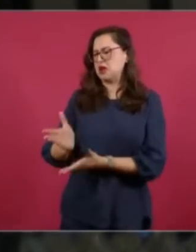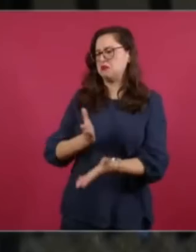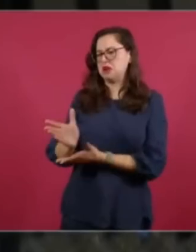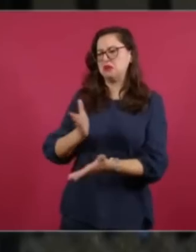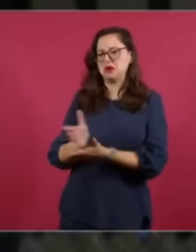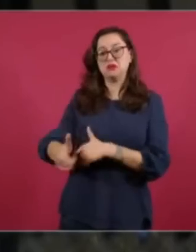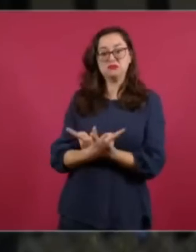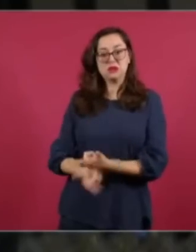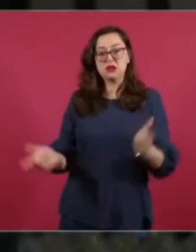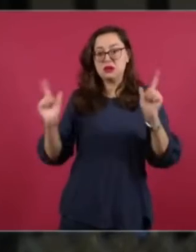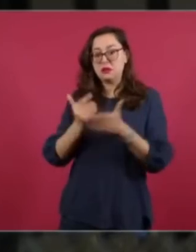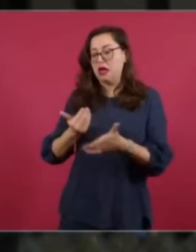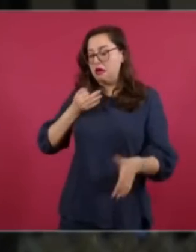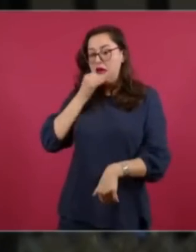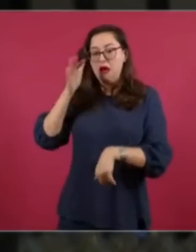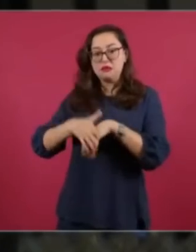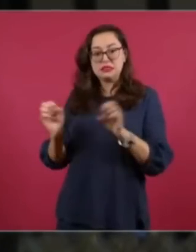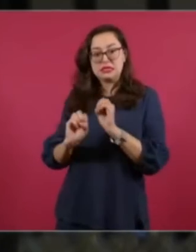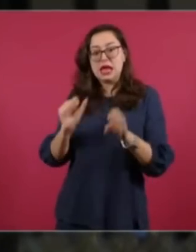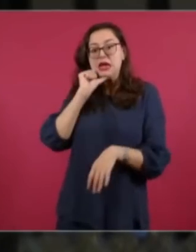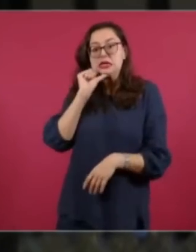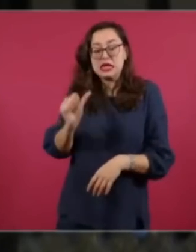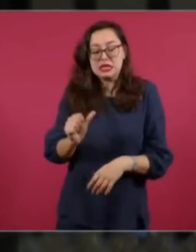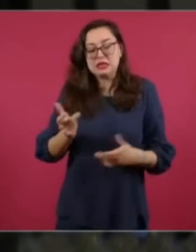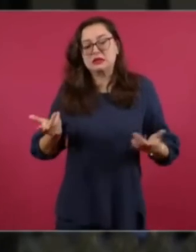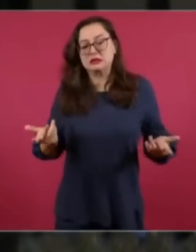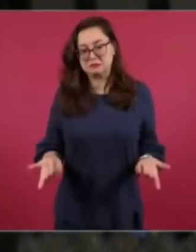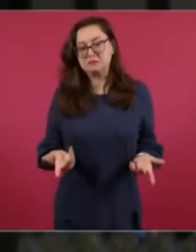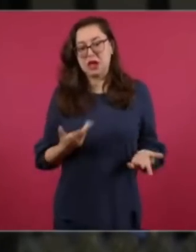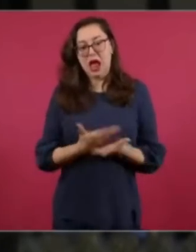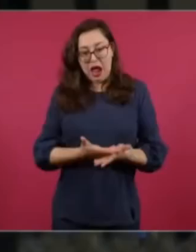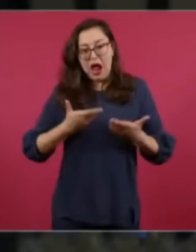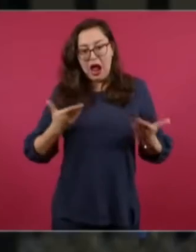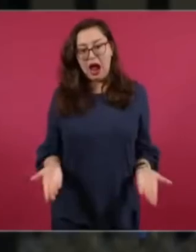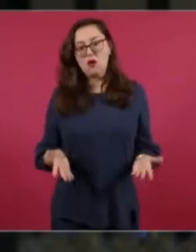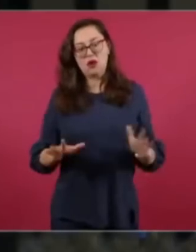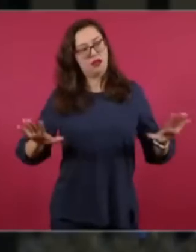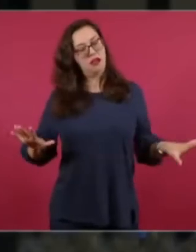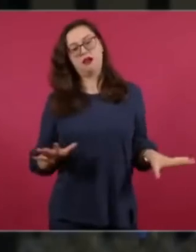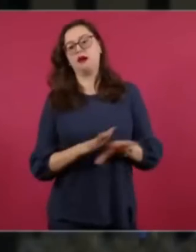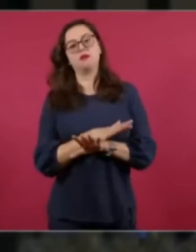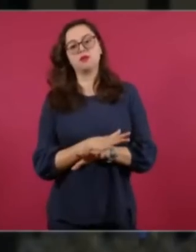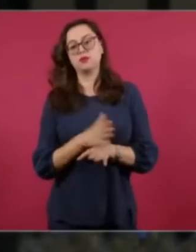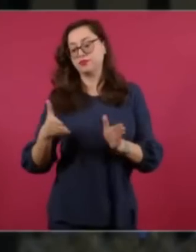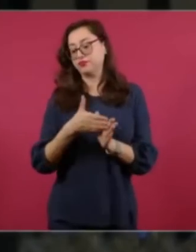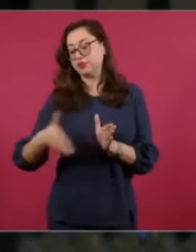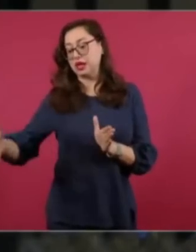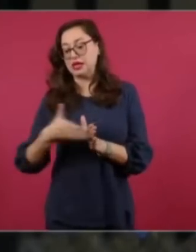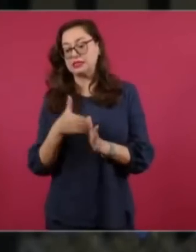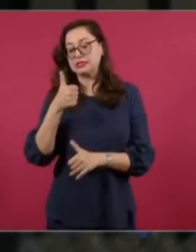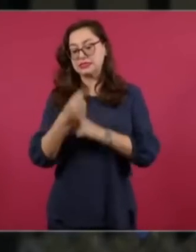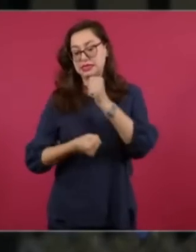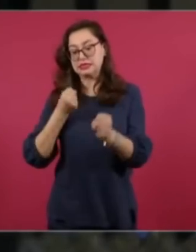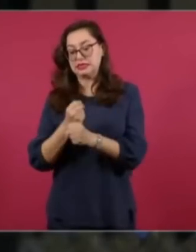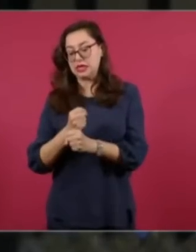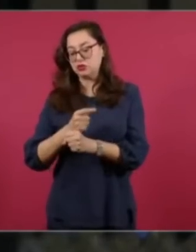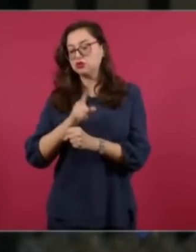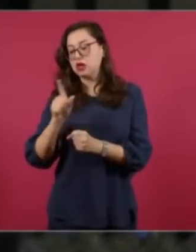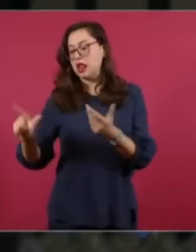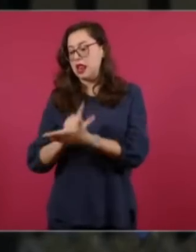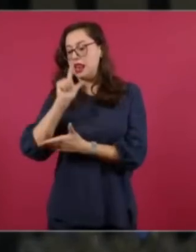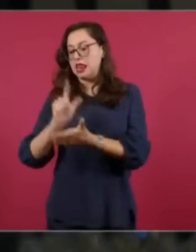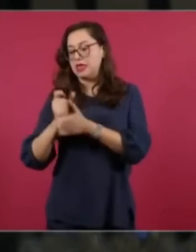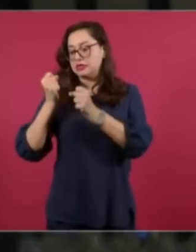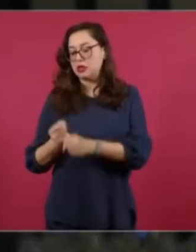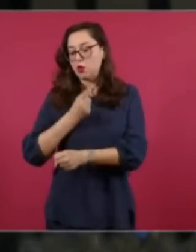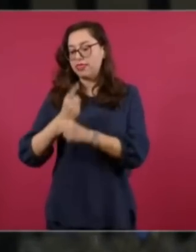gobierno. En esta administración, en su gobierno, se cambió la ley de seguridad nacional para regular a estas agencias.